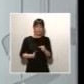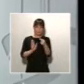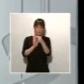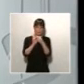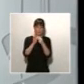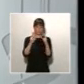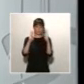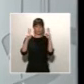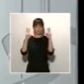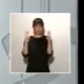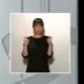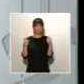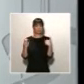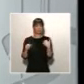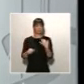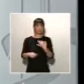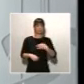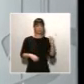funcionando